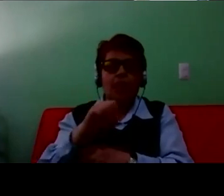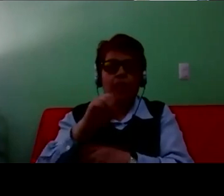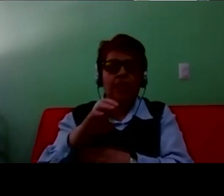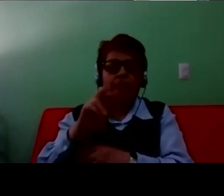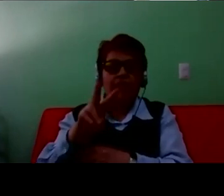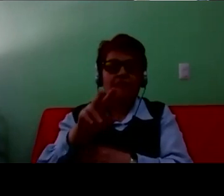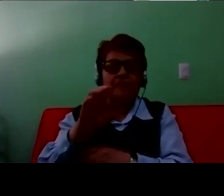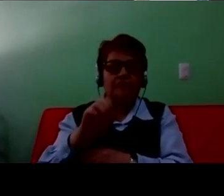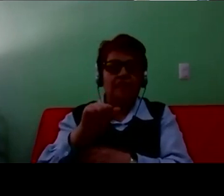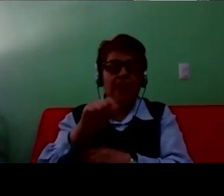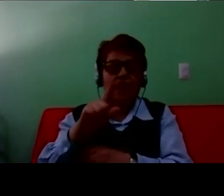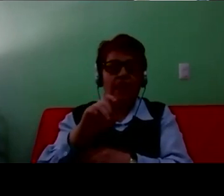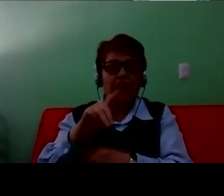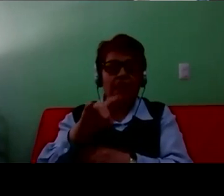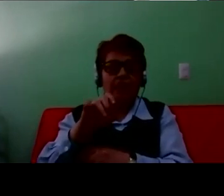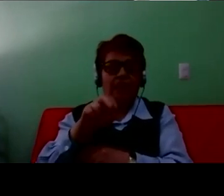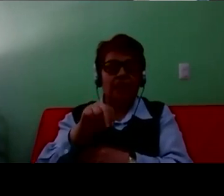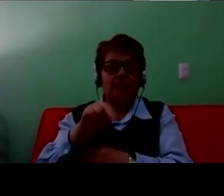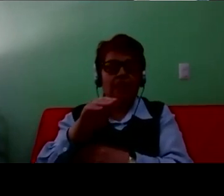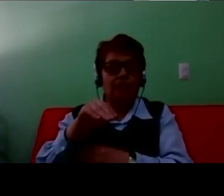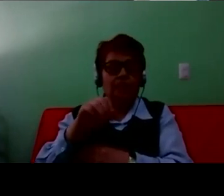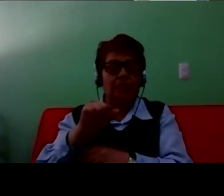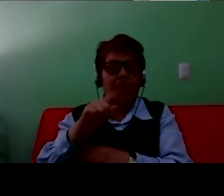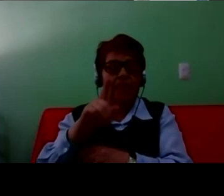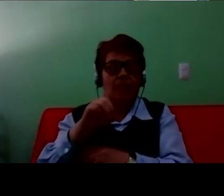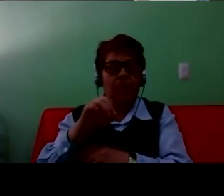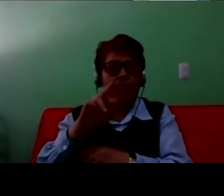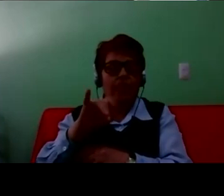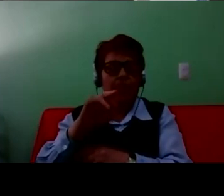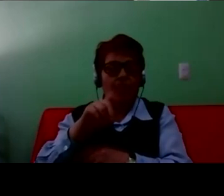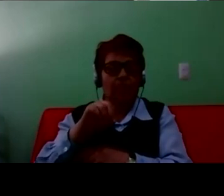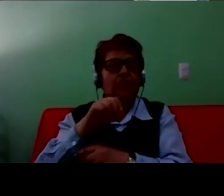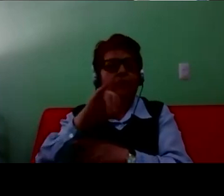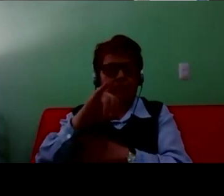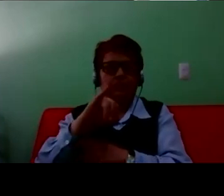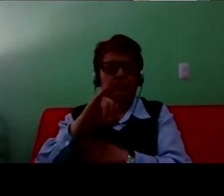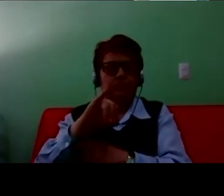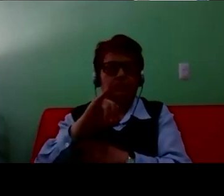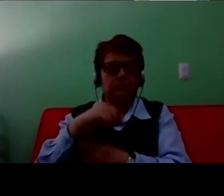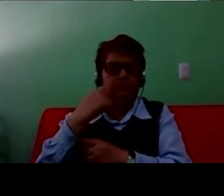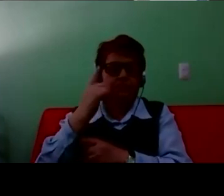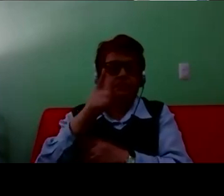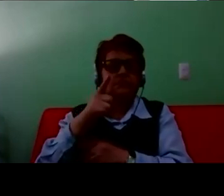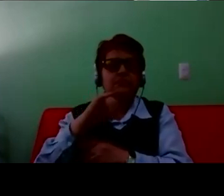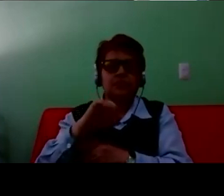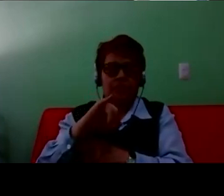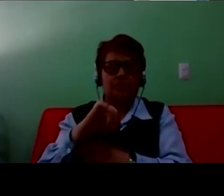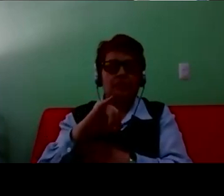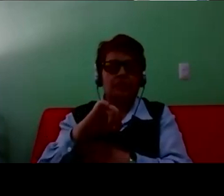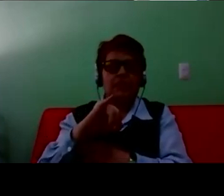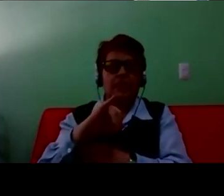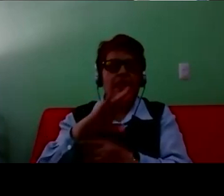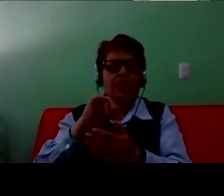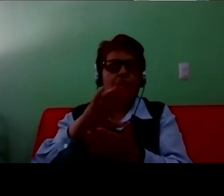Maldonado Salgado, por favor. Gracias, secretario. A favor. Gracias. El de la voz, a favor también de la dispensa de